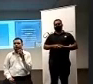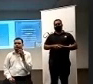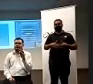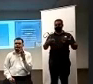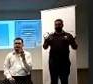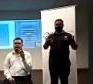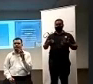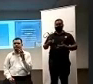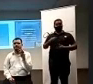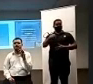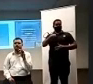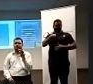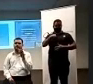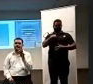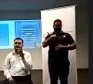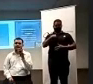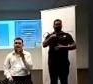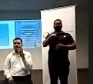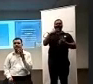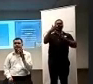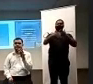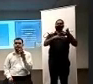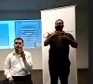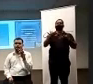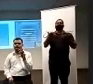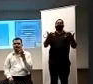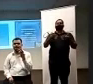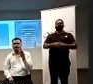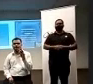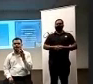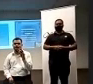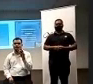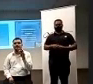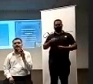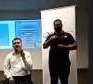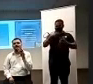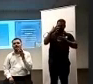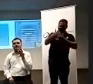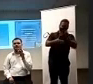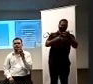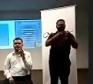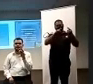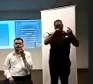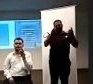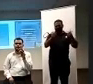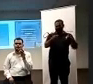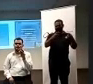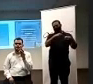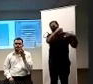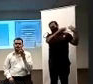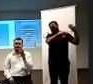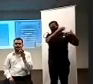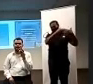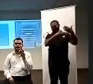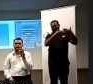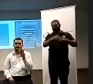lo que quiero decir con esta experiencia, con cosas que les voy contando, es que aún estamos a tiempo